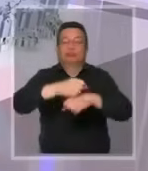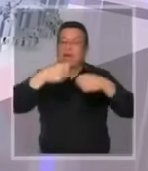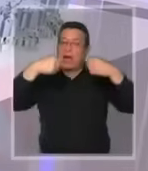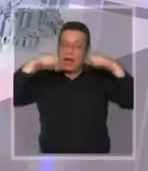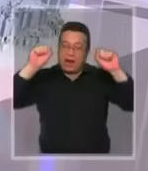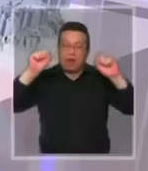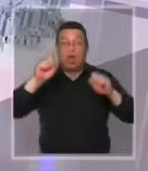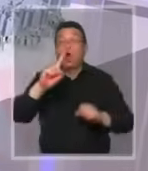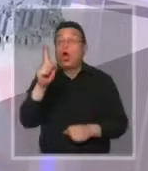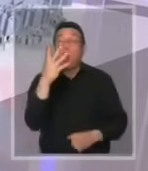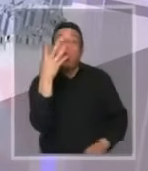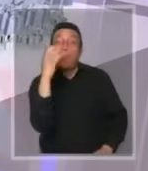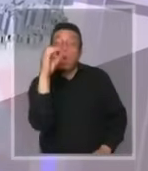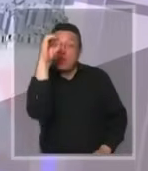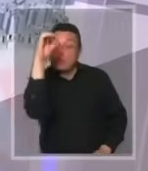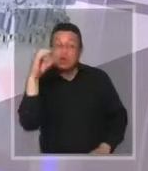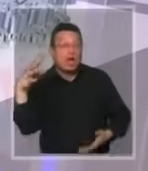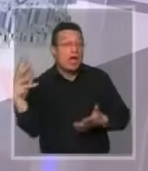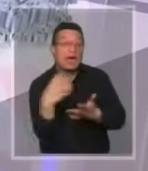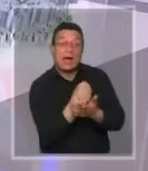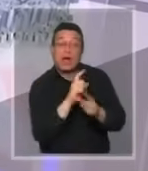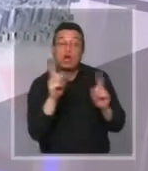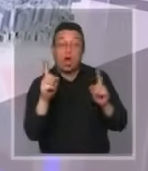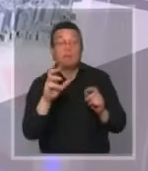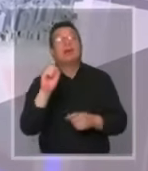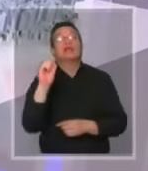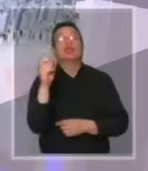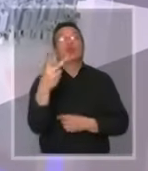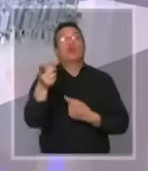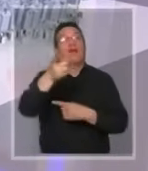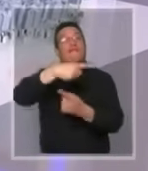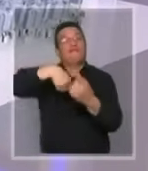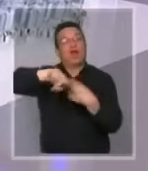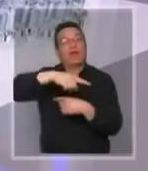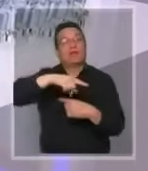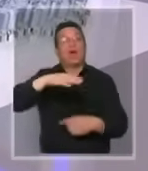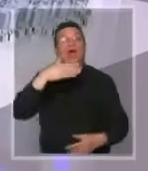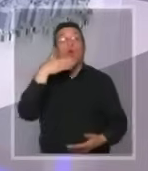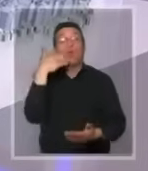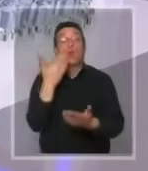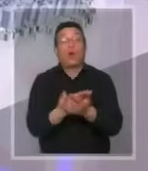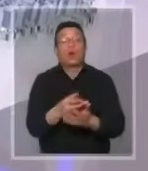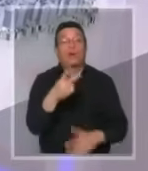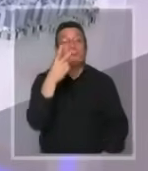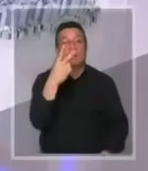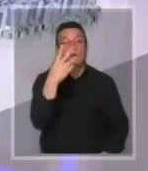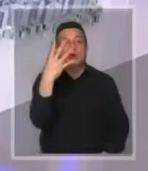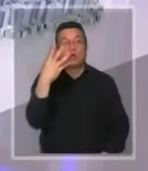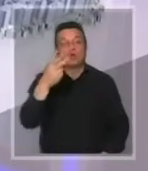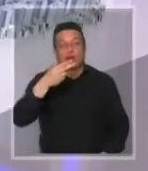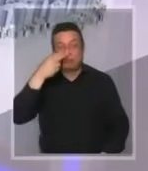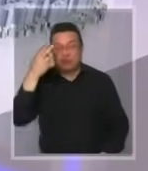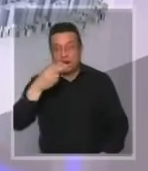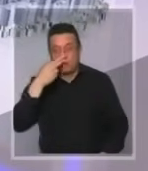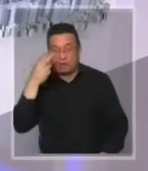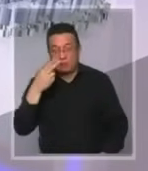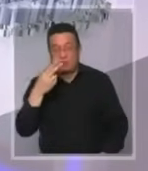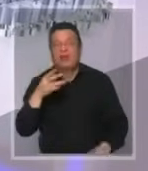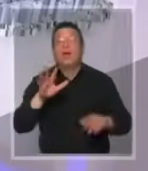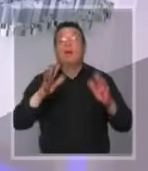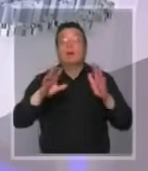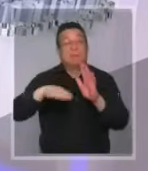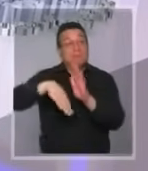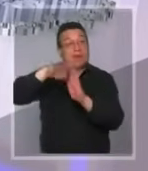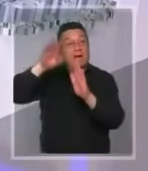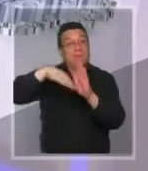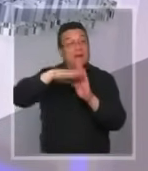ninguno logra el 40% se va dar una segunda vuelta que va a ser el 24 de noviembre que probablemente va a ser en la mayoría de los